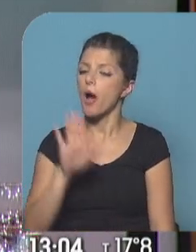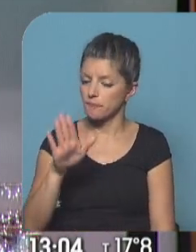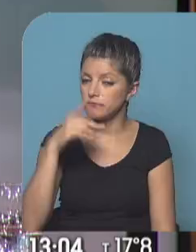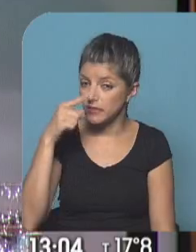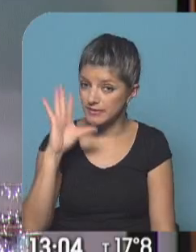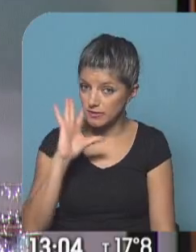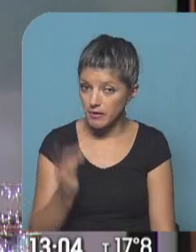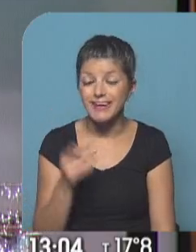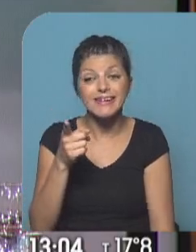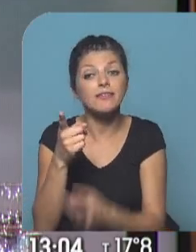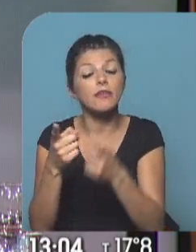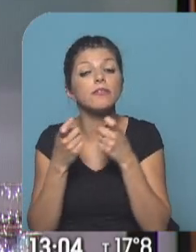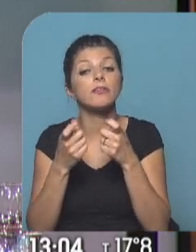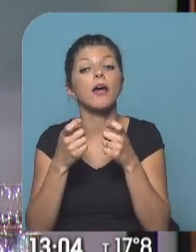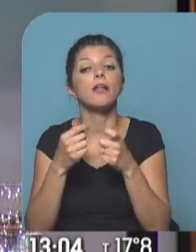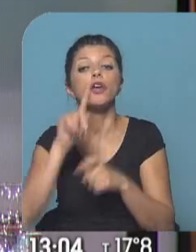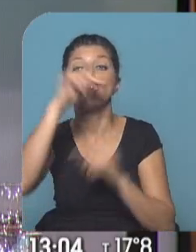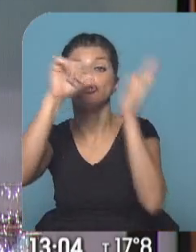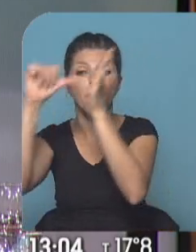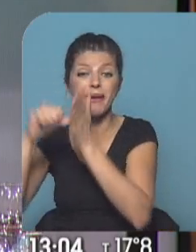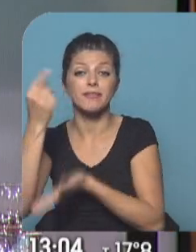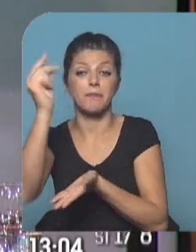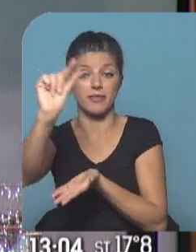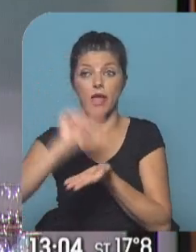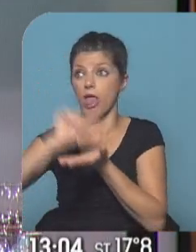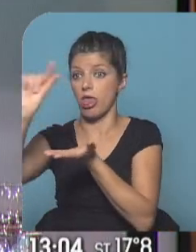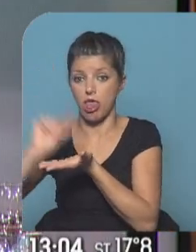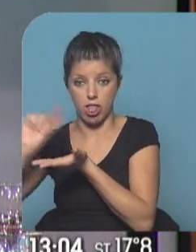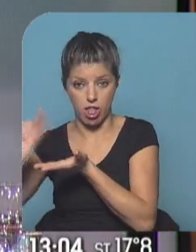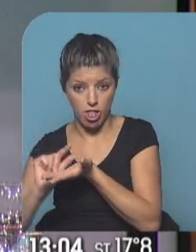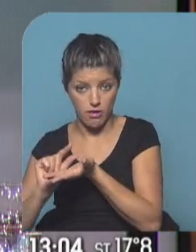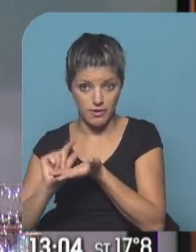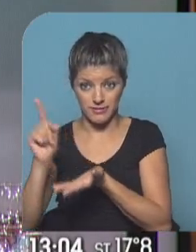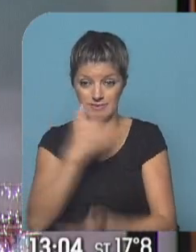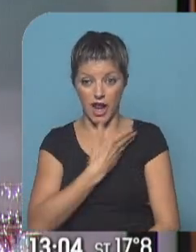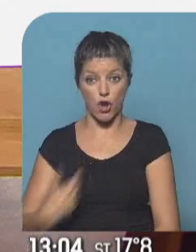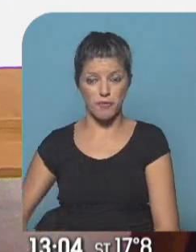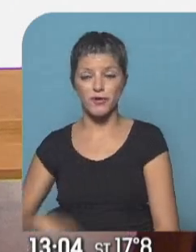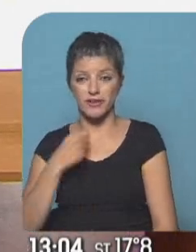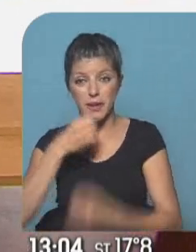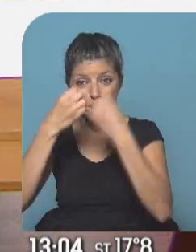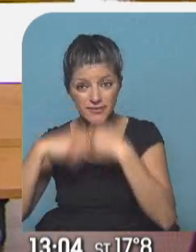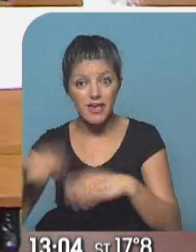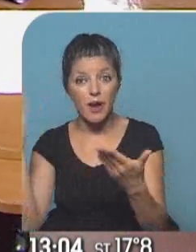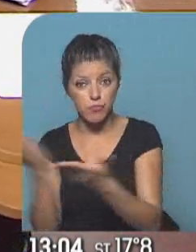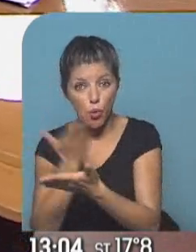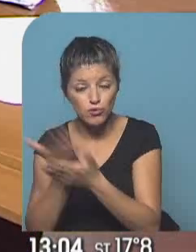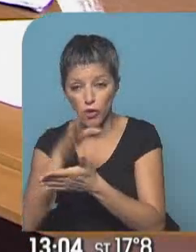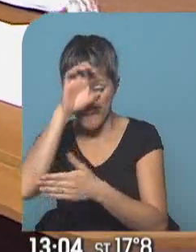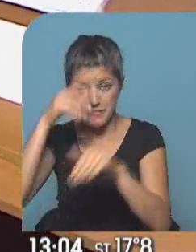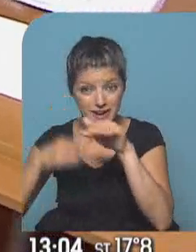inversiones, sobre todo porque el gobierno quiere empezar a explotar la minería, y las inversiones